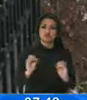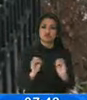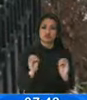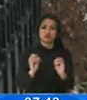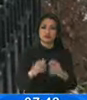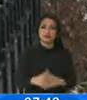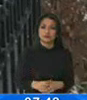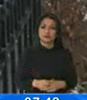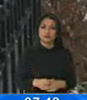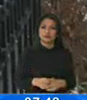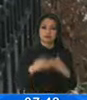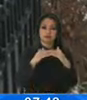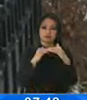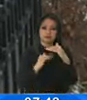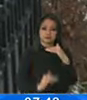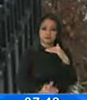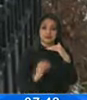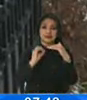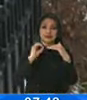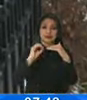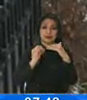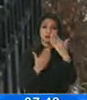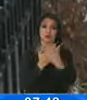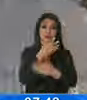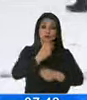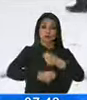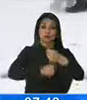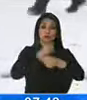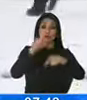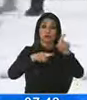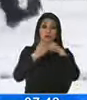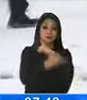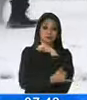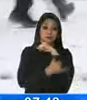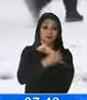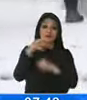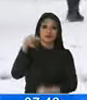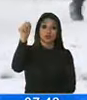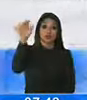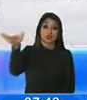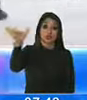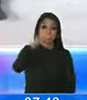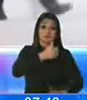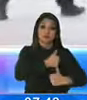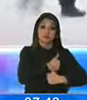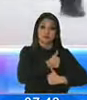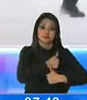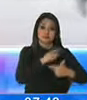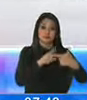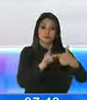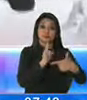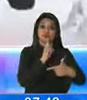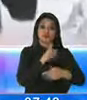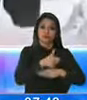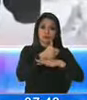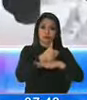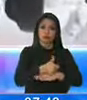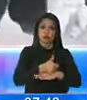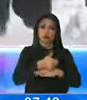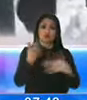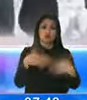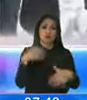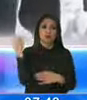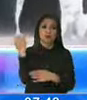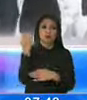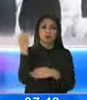Con temperaturas bajo cero, llegó acompañado el Año Nuevo en varios países del norte del hemisferio. En Canadá y Estados Unidos, las autoridades pusieron en